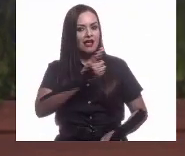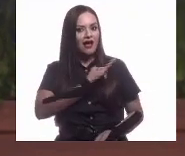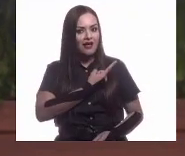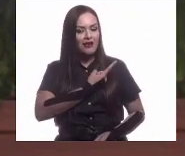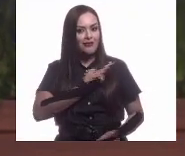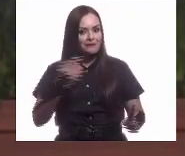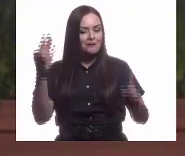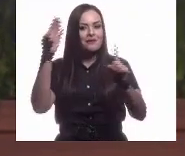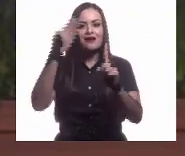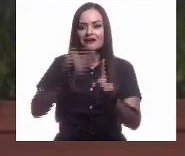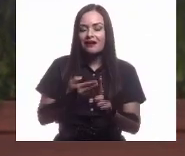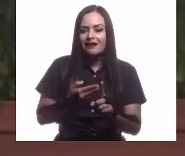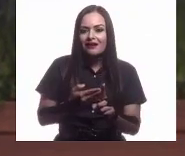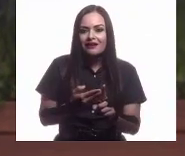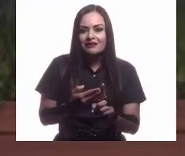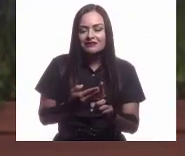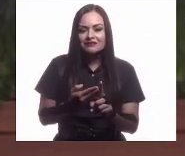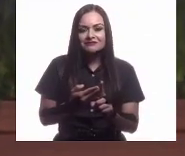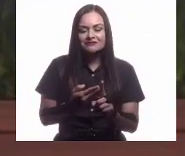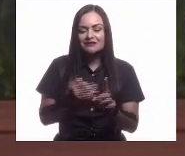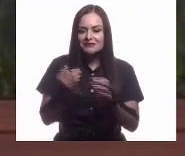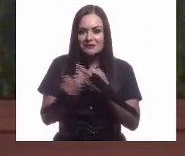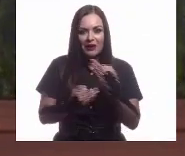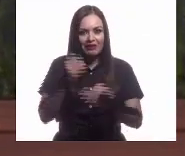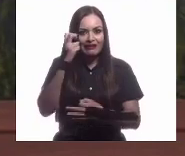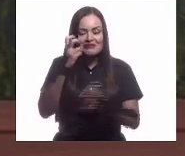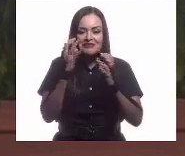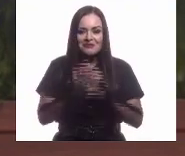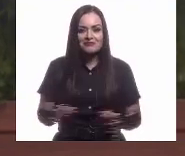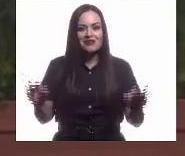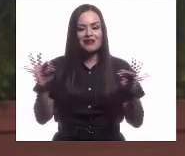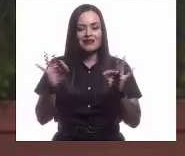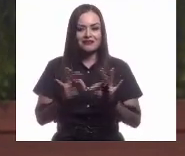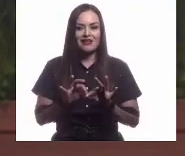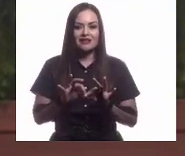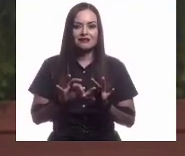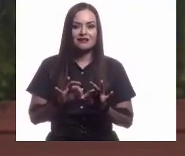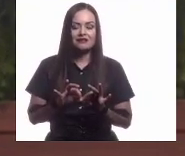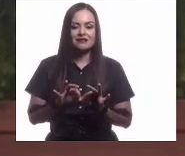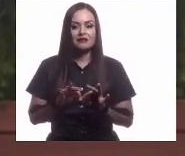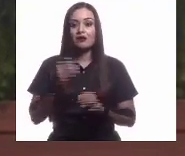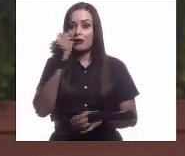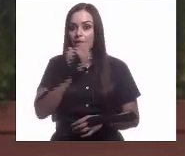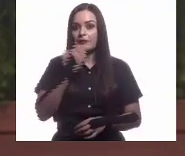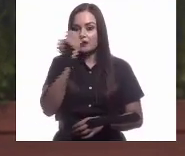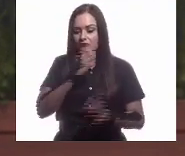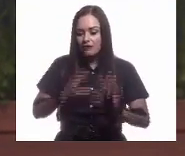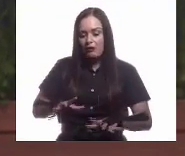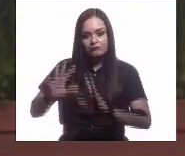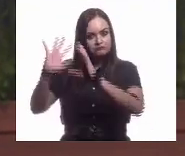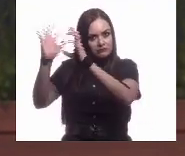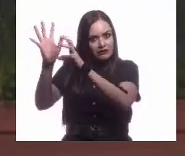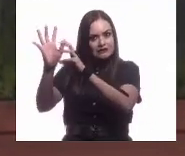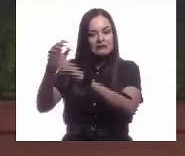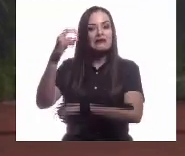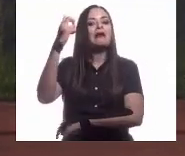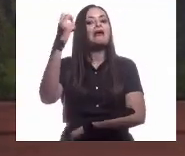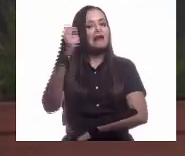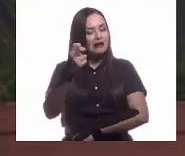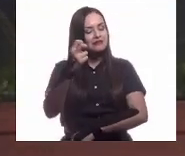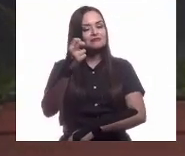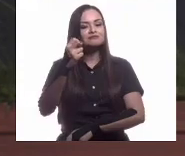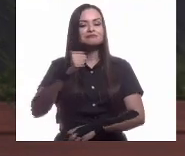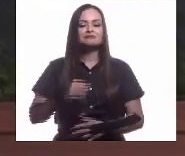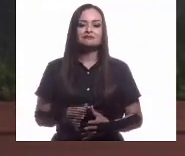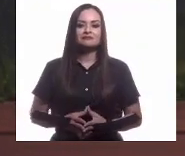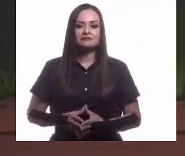impone retos, que genera un ejemplo, eso es muy importante y aquí pues, la escuela de Mantarrayas es una muestra de eso y